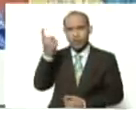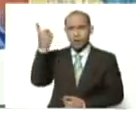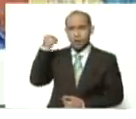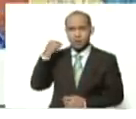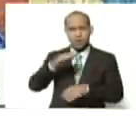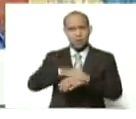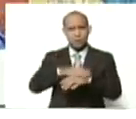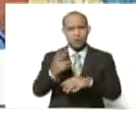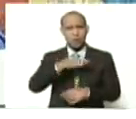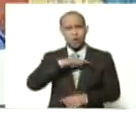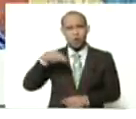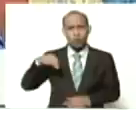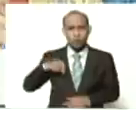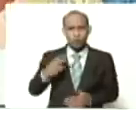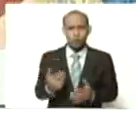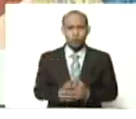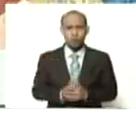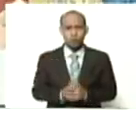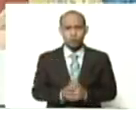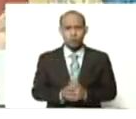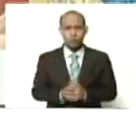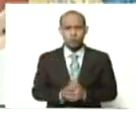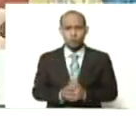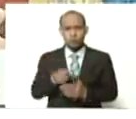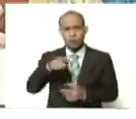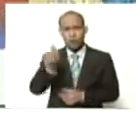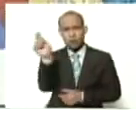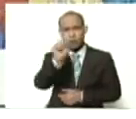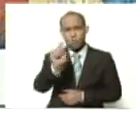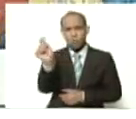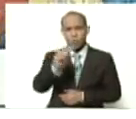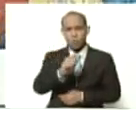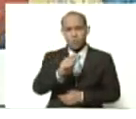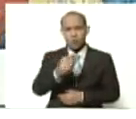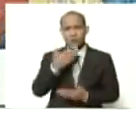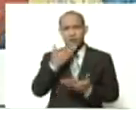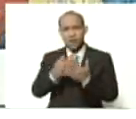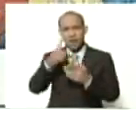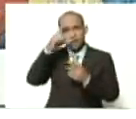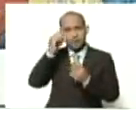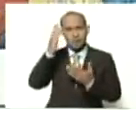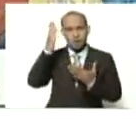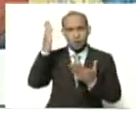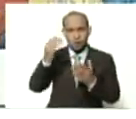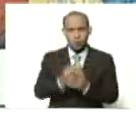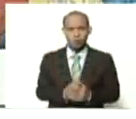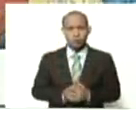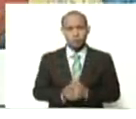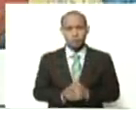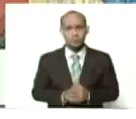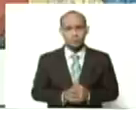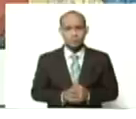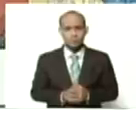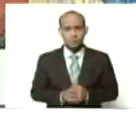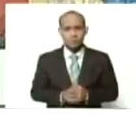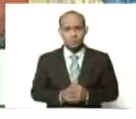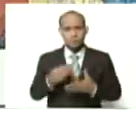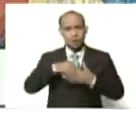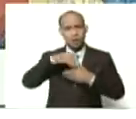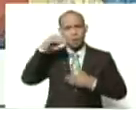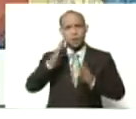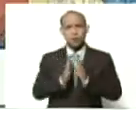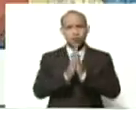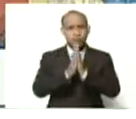Porque nosotros hemos estado durante estos meses, gracias a Dios, a la Virgen y al Espíritu